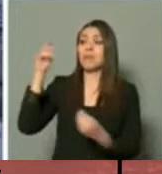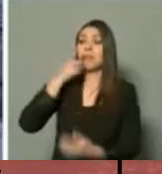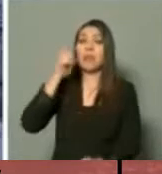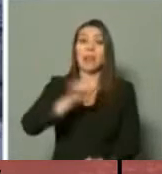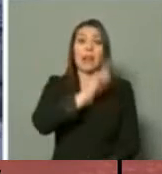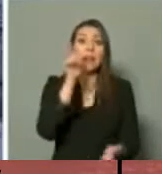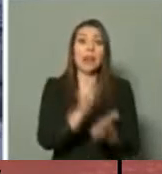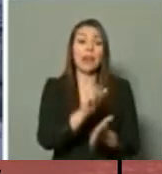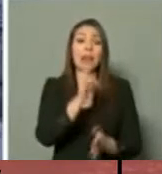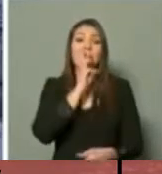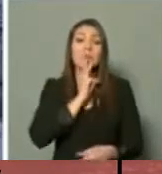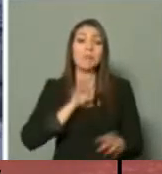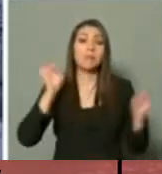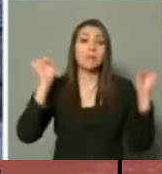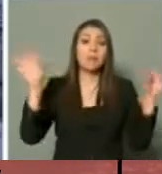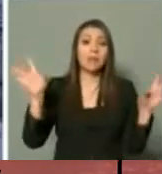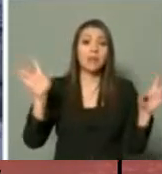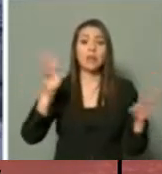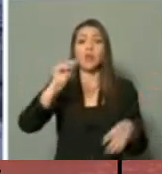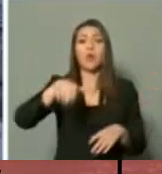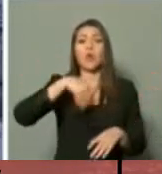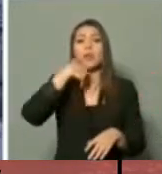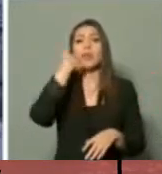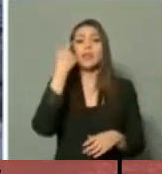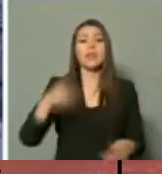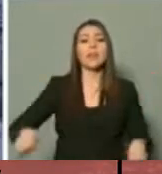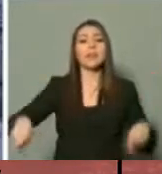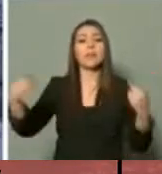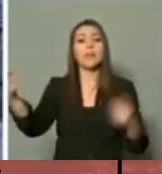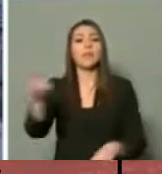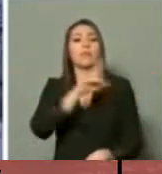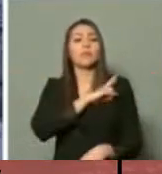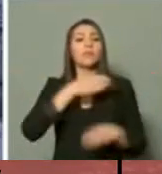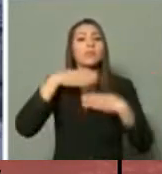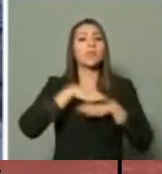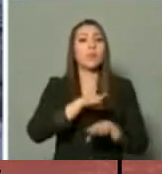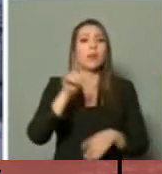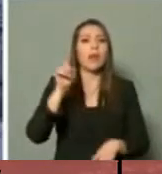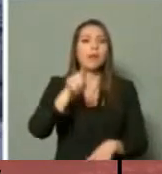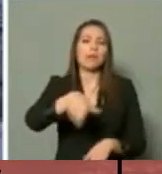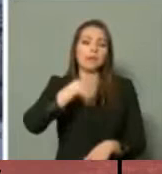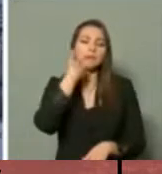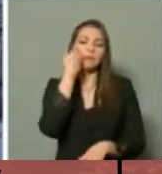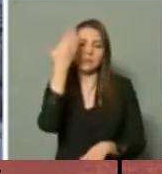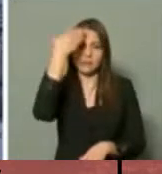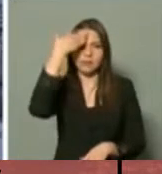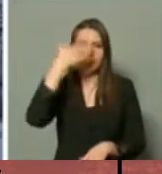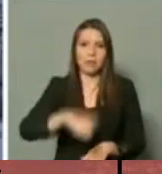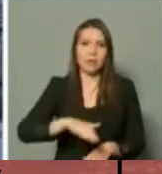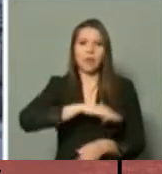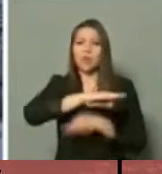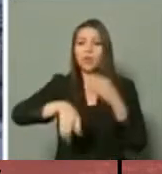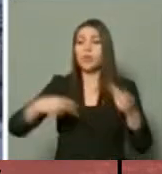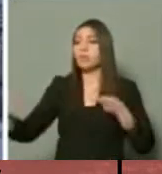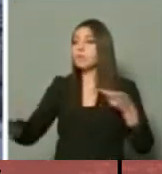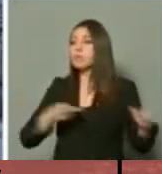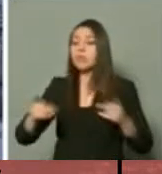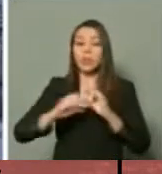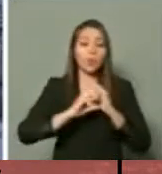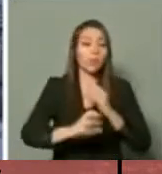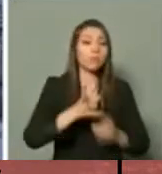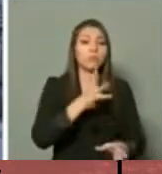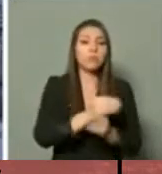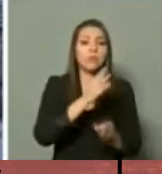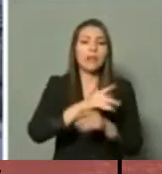no pretende privatizar la cuestión de la materia hídrica cuando es la finalidad. Para eso se han estado haciendo todas las reparaciones. Es por